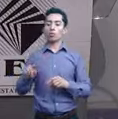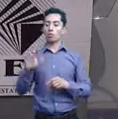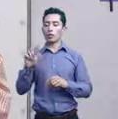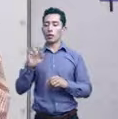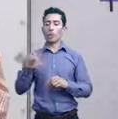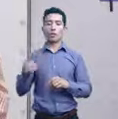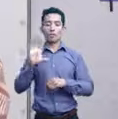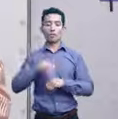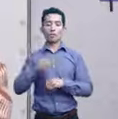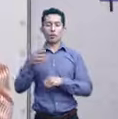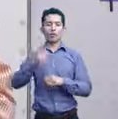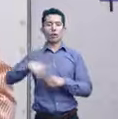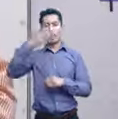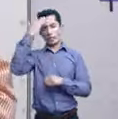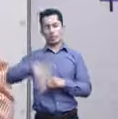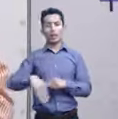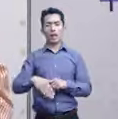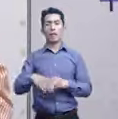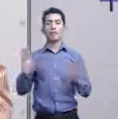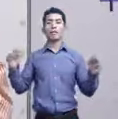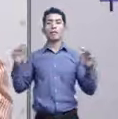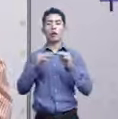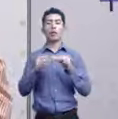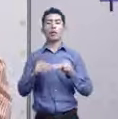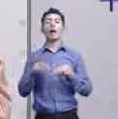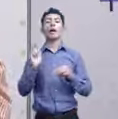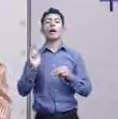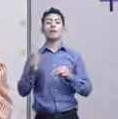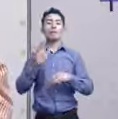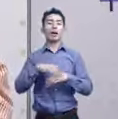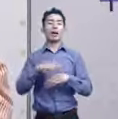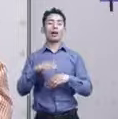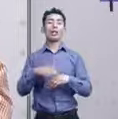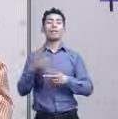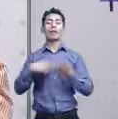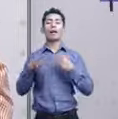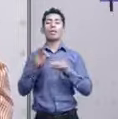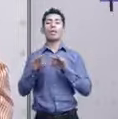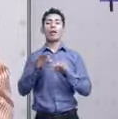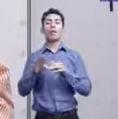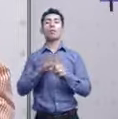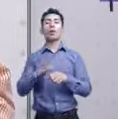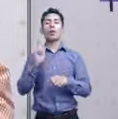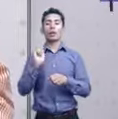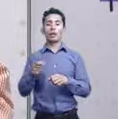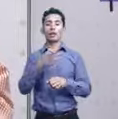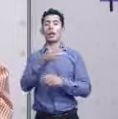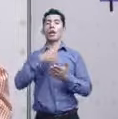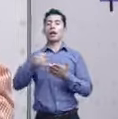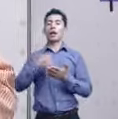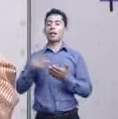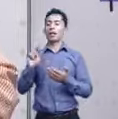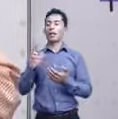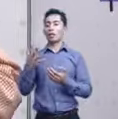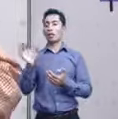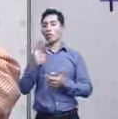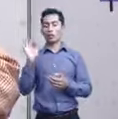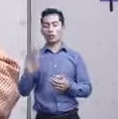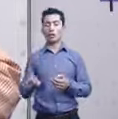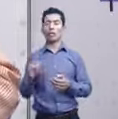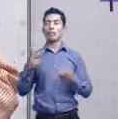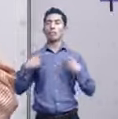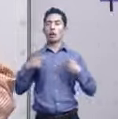candidato. Muchas gracias. Como ustedes lo saben, en Mixquiahuala la principal fuente de empleo que tenemos es la agricultura, en un 75%